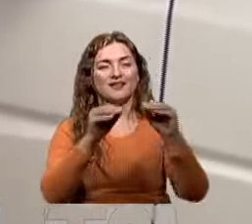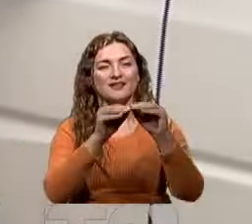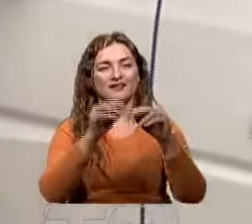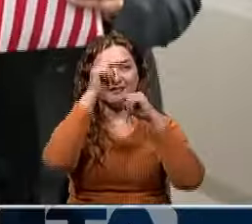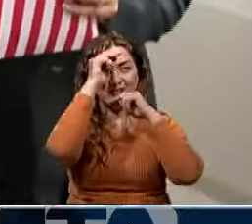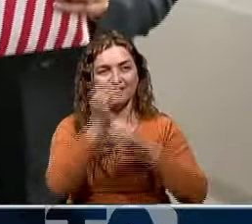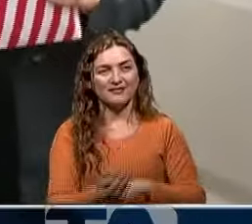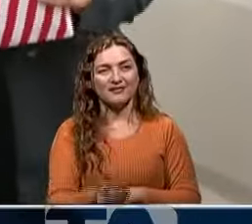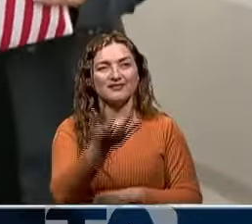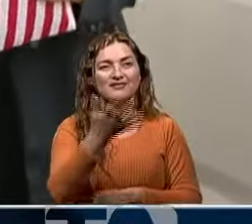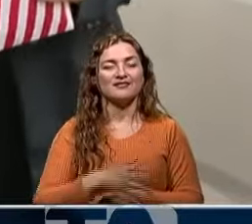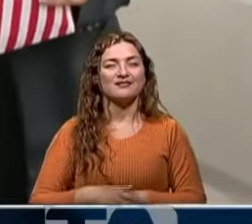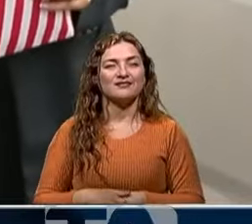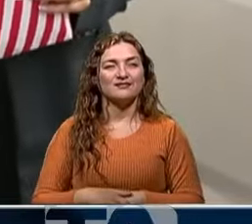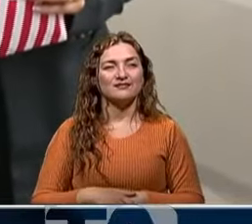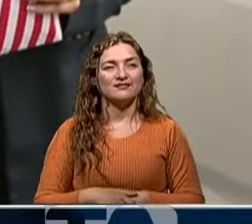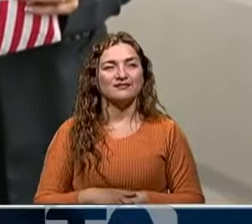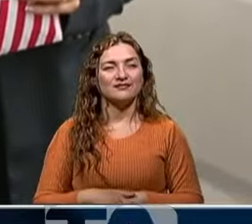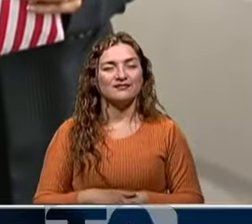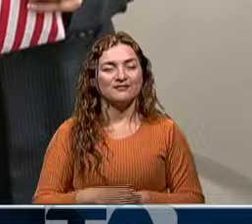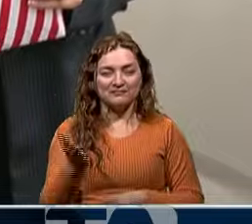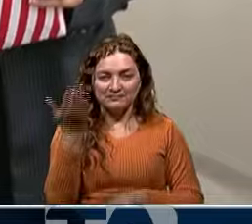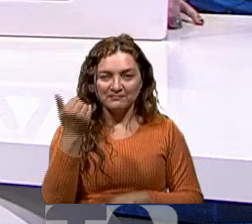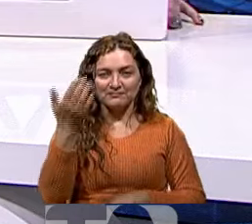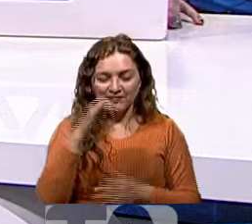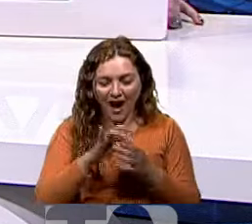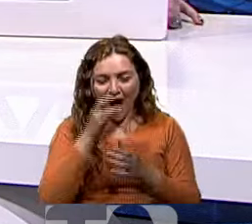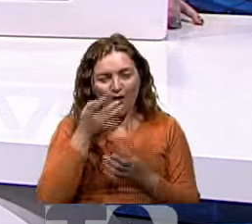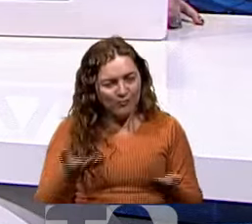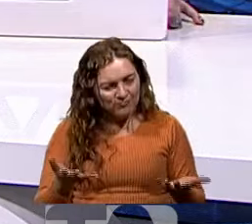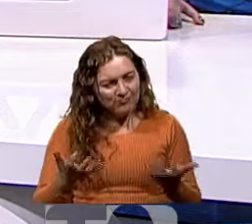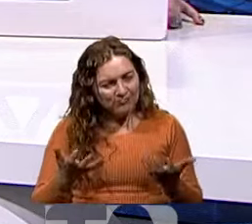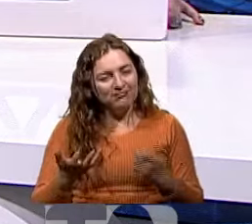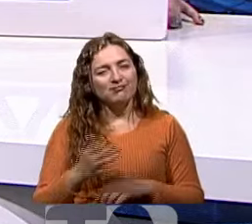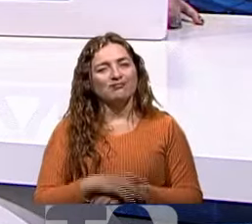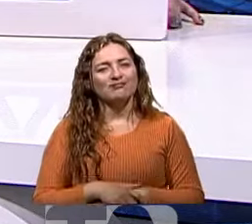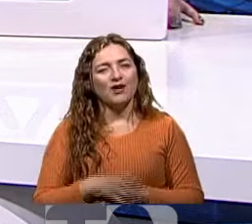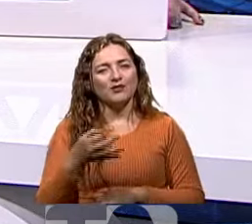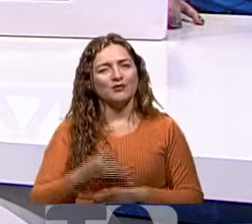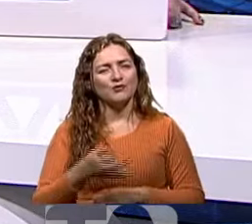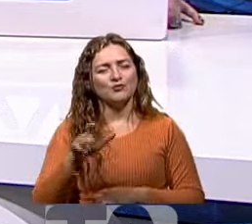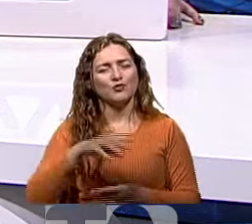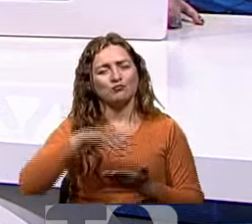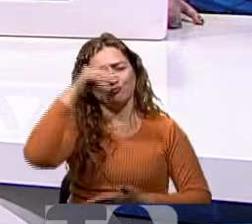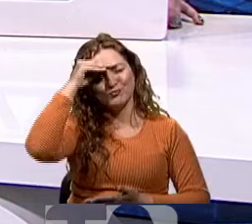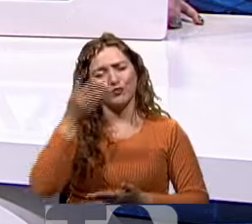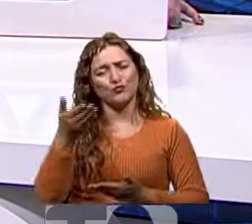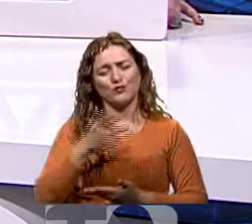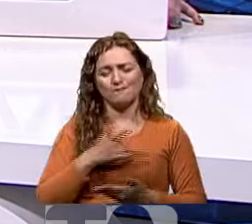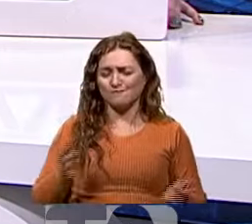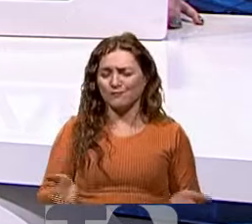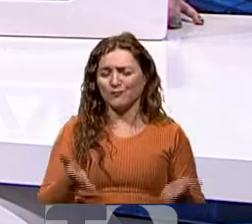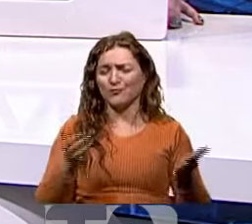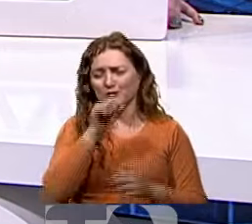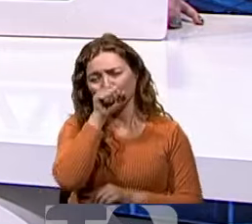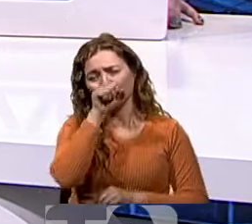estudios, buenos días. Ven pronto, Dani. Qué chévere ver a este emprendedor con ese espíritu lleno